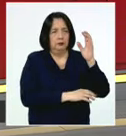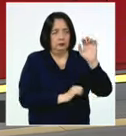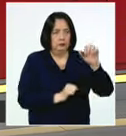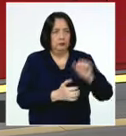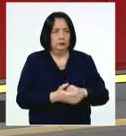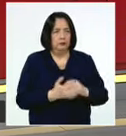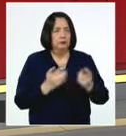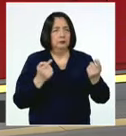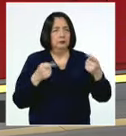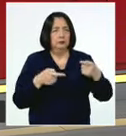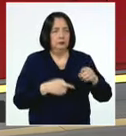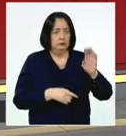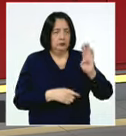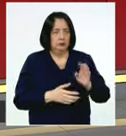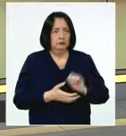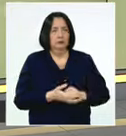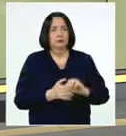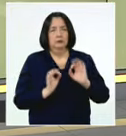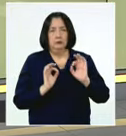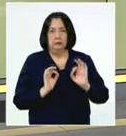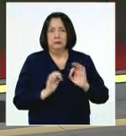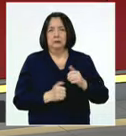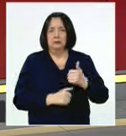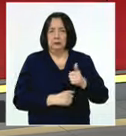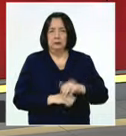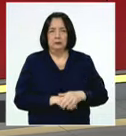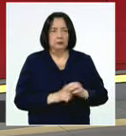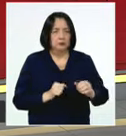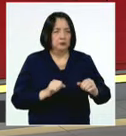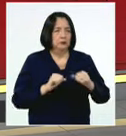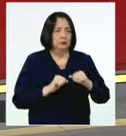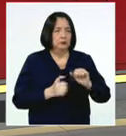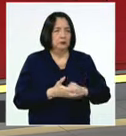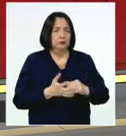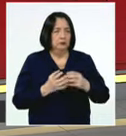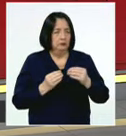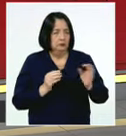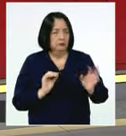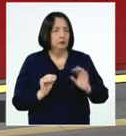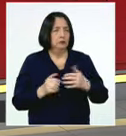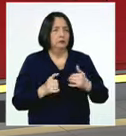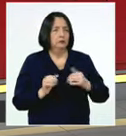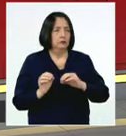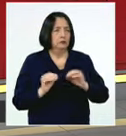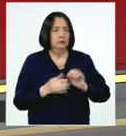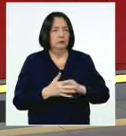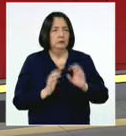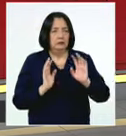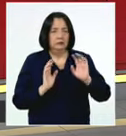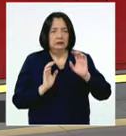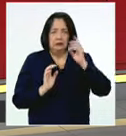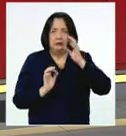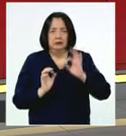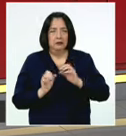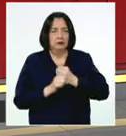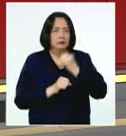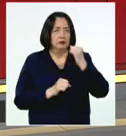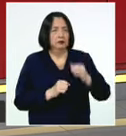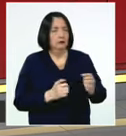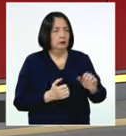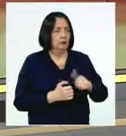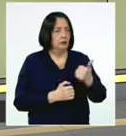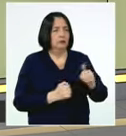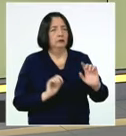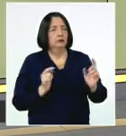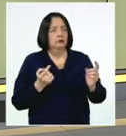sido rival con Brasil. Es un equipo muy serio, muy físico, de mucha dinámica. Es el gran favorito. Uruguay contra